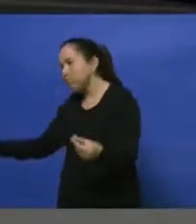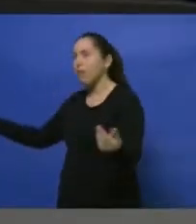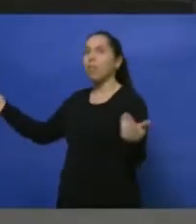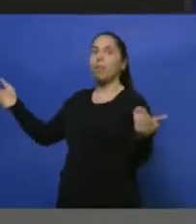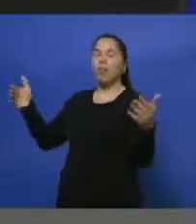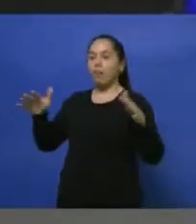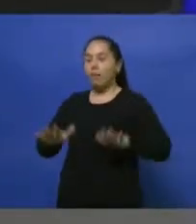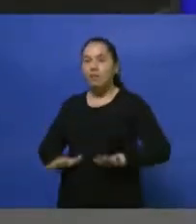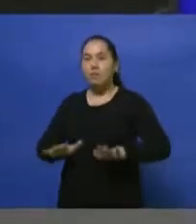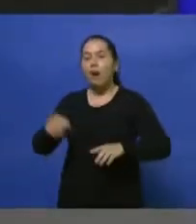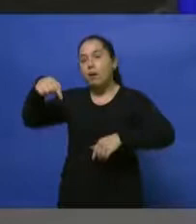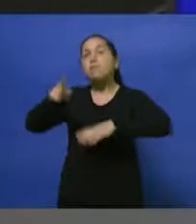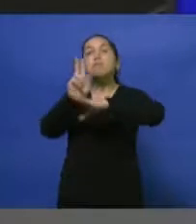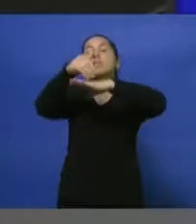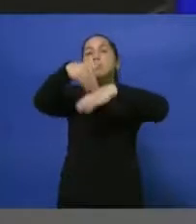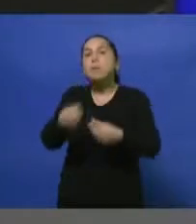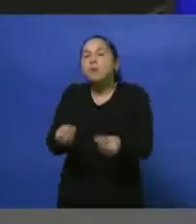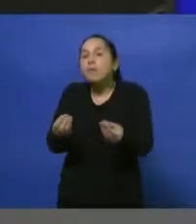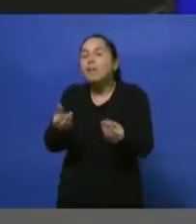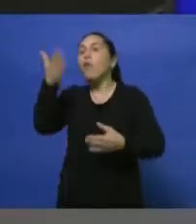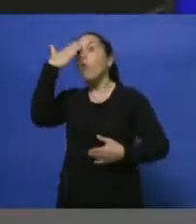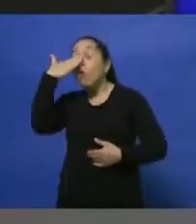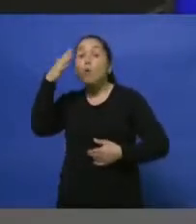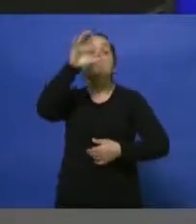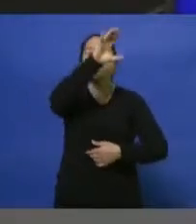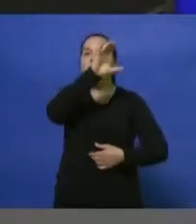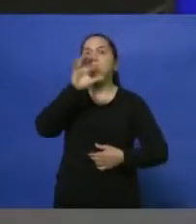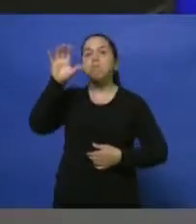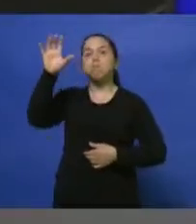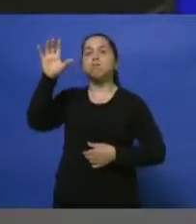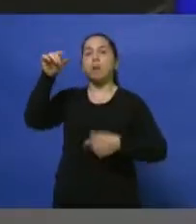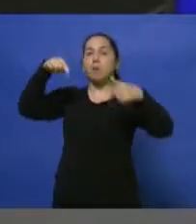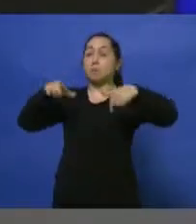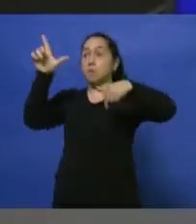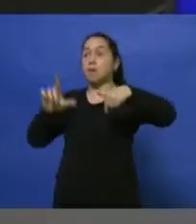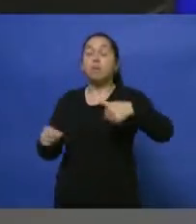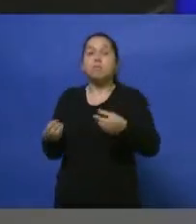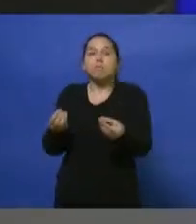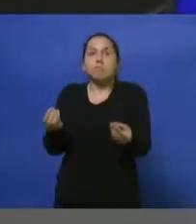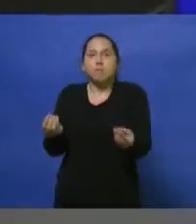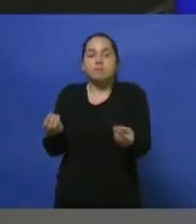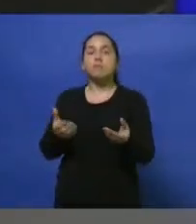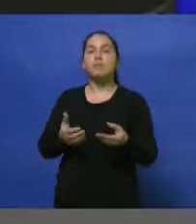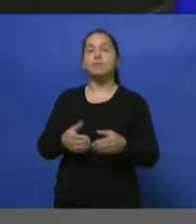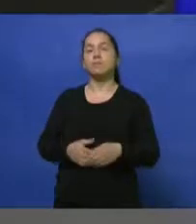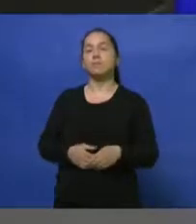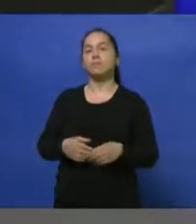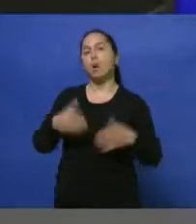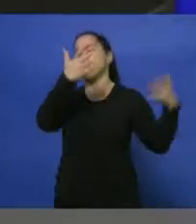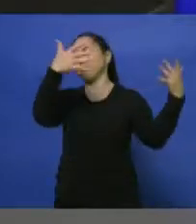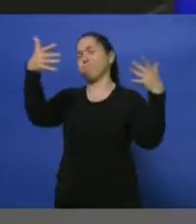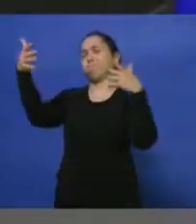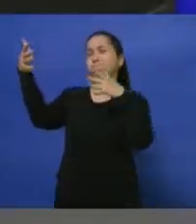los villamarienses, a los cordobeses y en otras partes, otras provincias del país también. Ha sido absolutamente protagonista, por